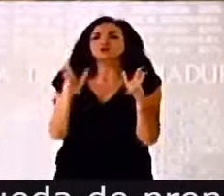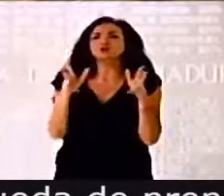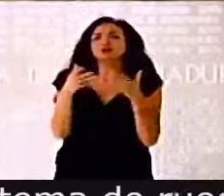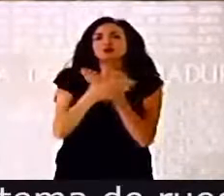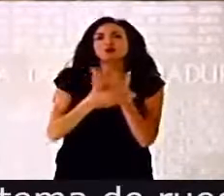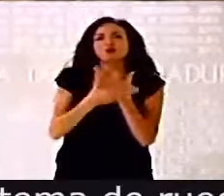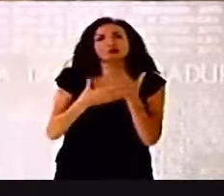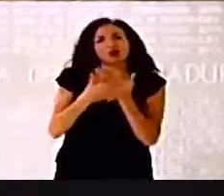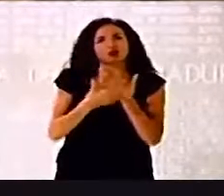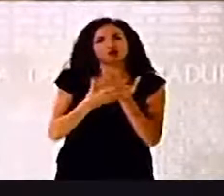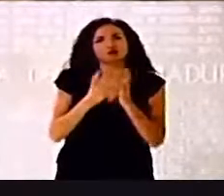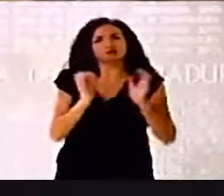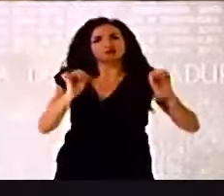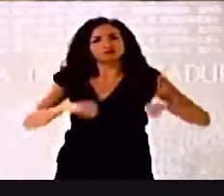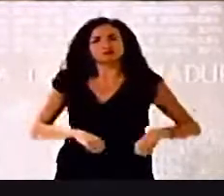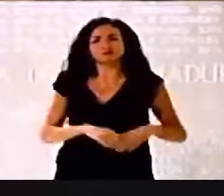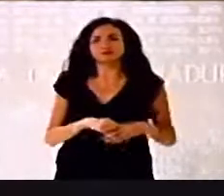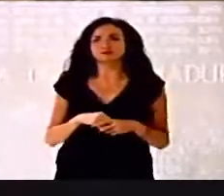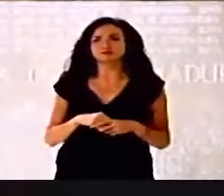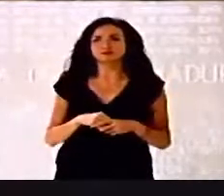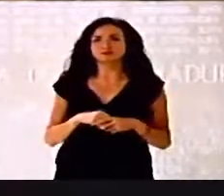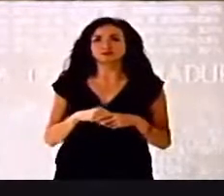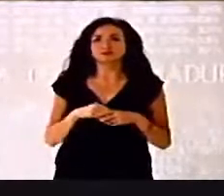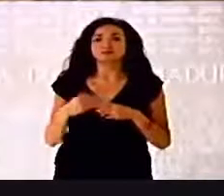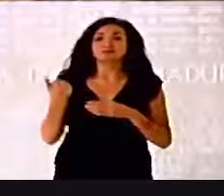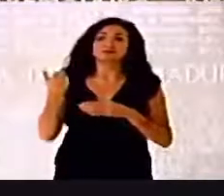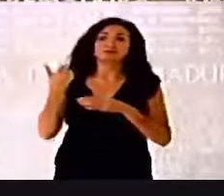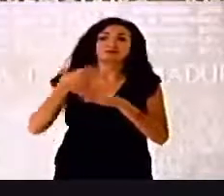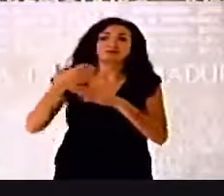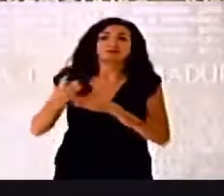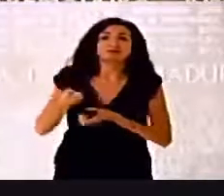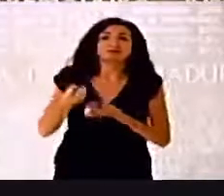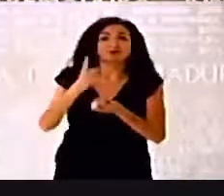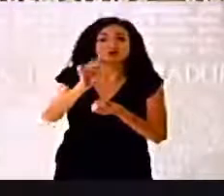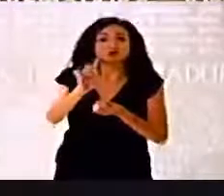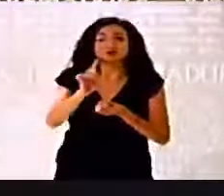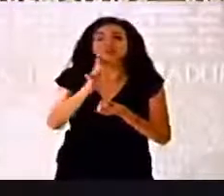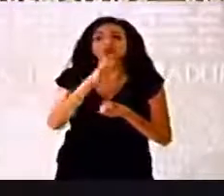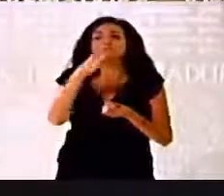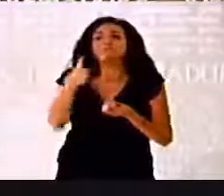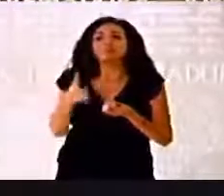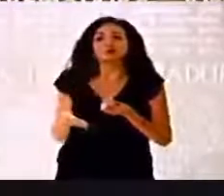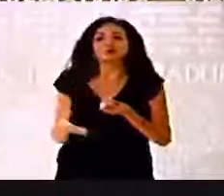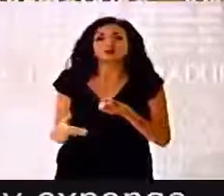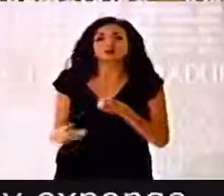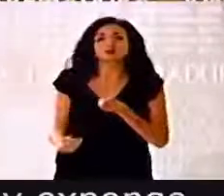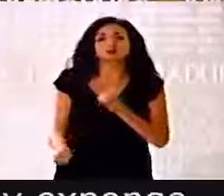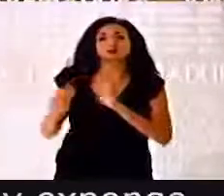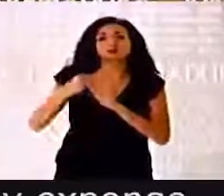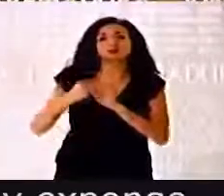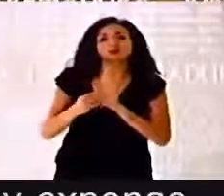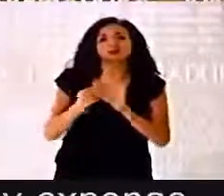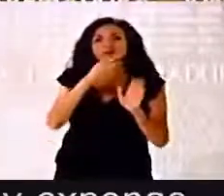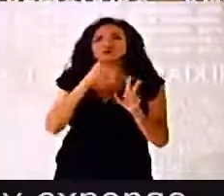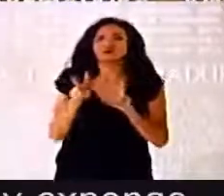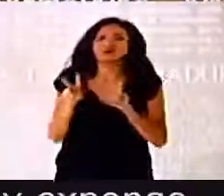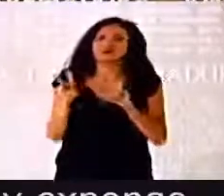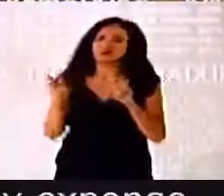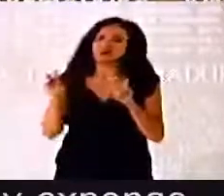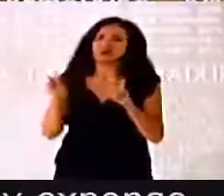Gobierno. El resto que no señalo aquí en la rueda de prensa y expongo, pues forman parte de la reseña por ser asuntos más de